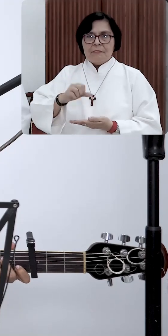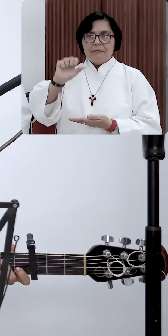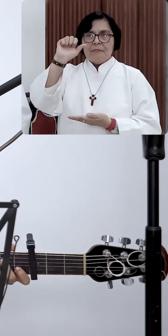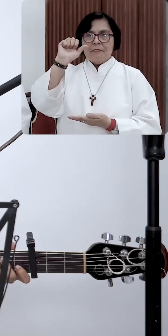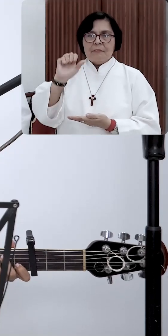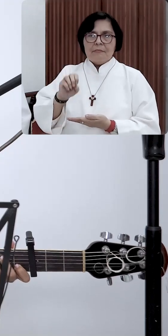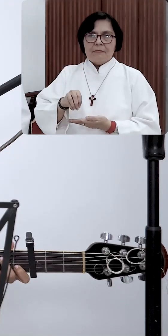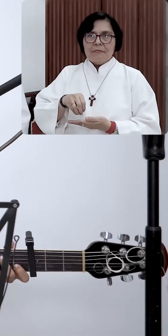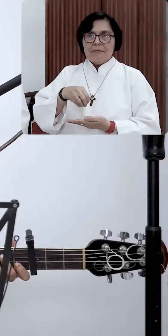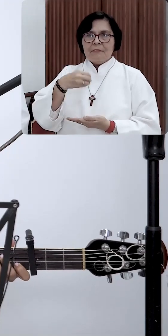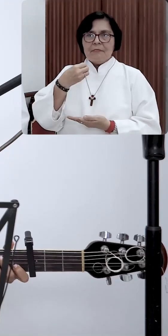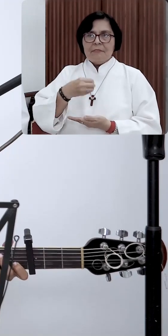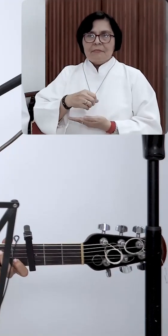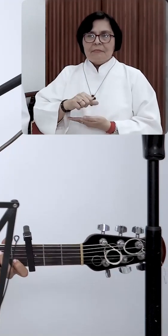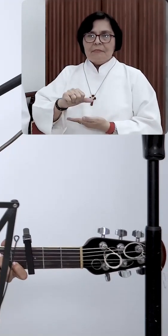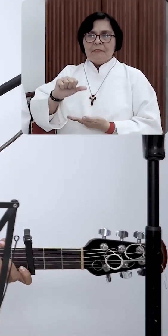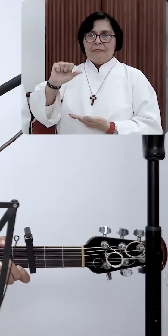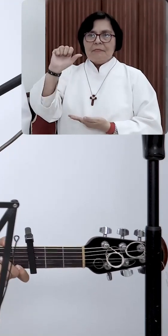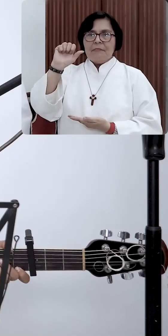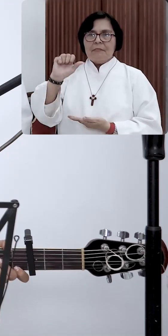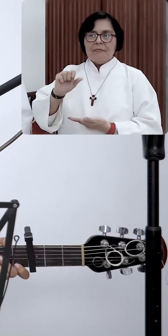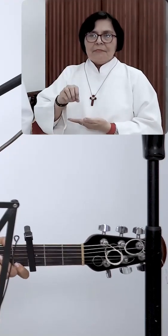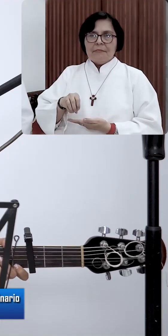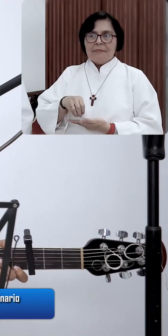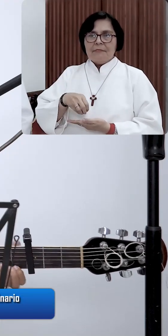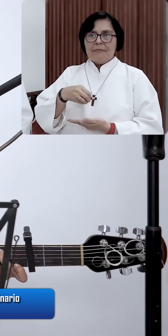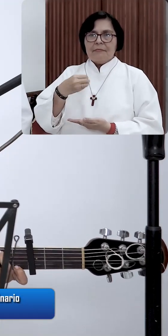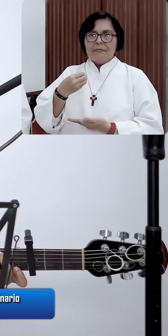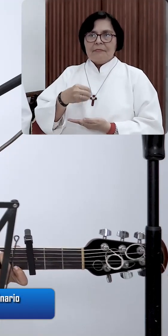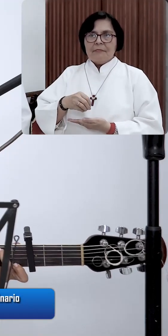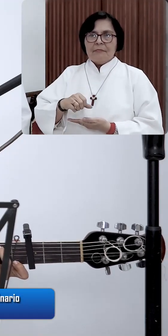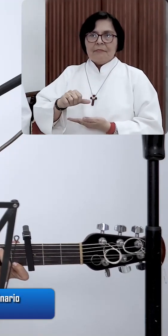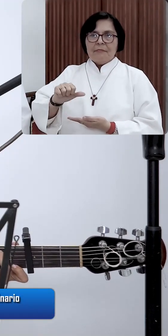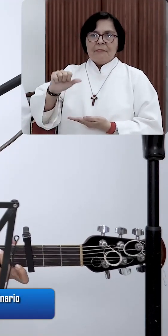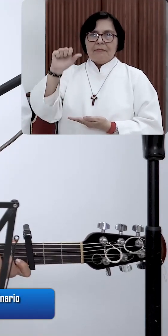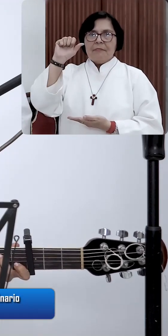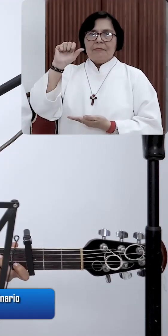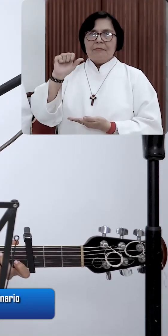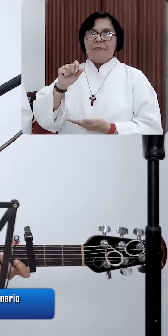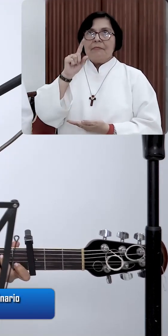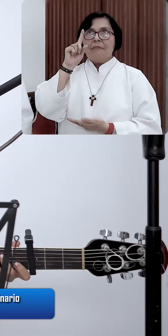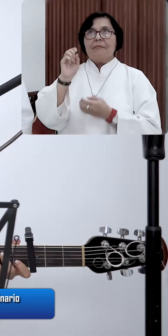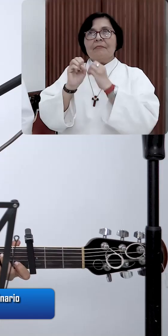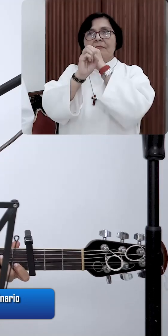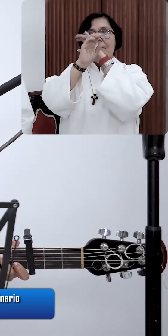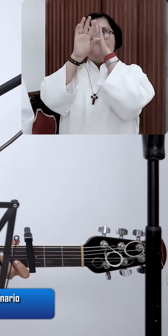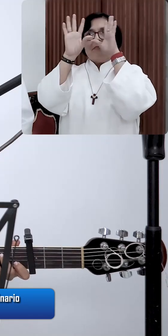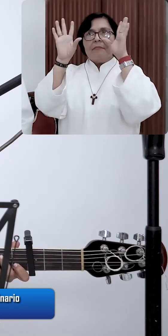¡Gracias!